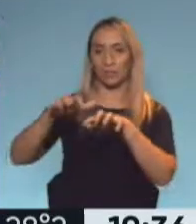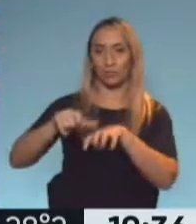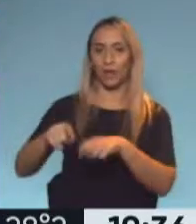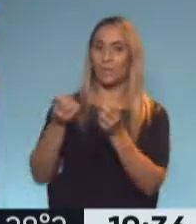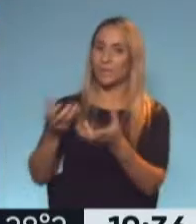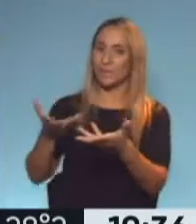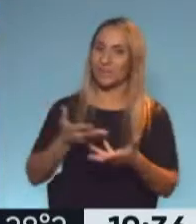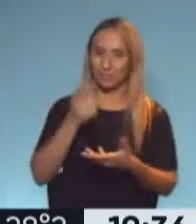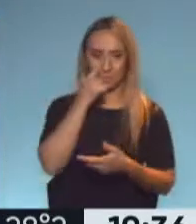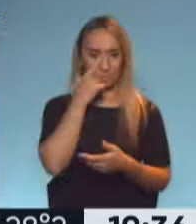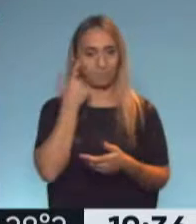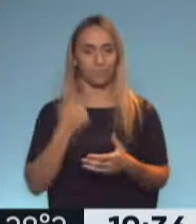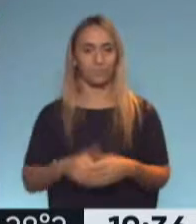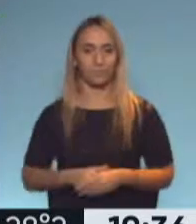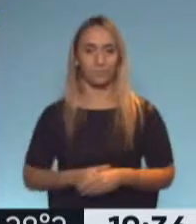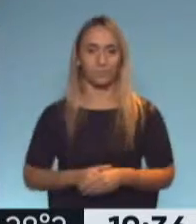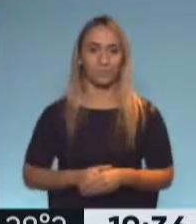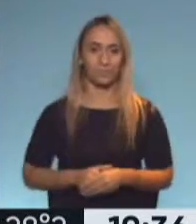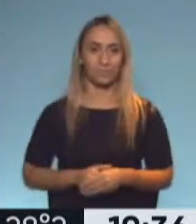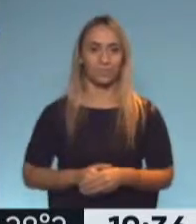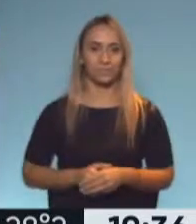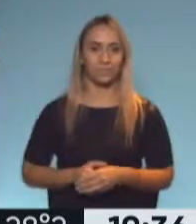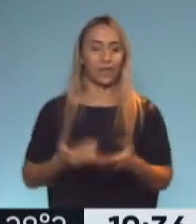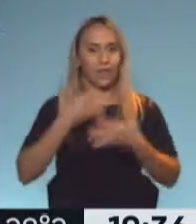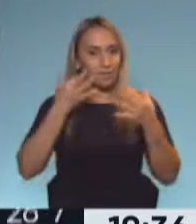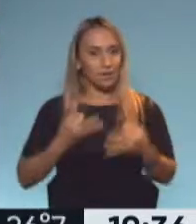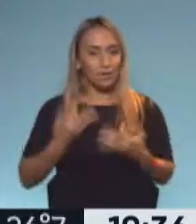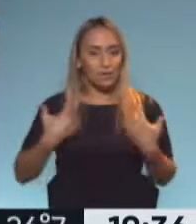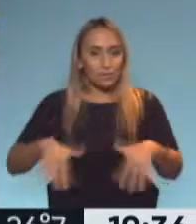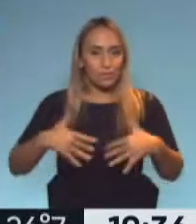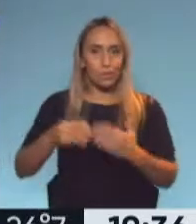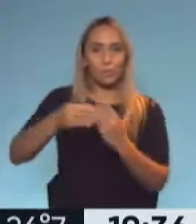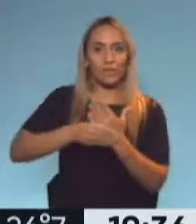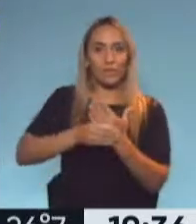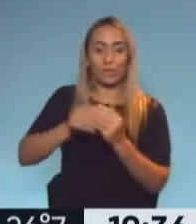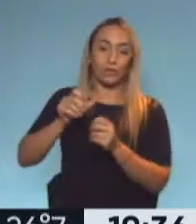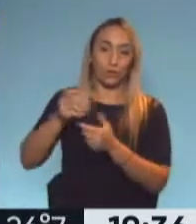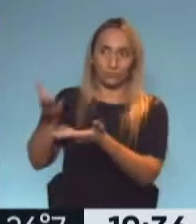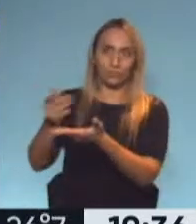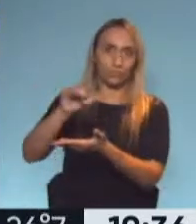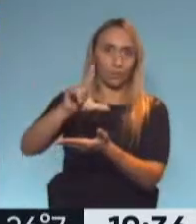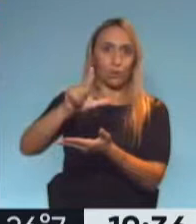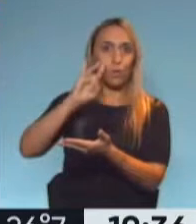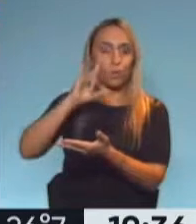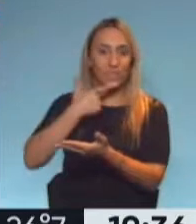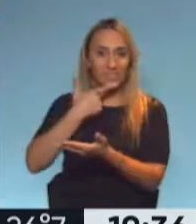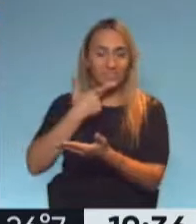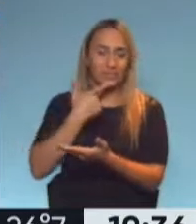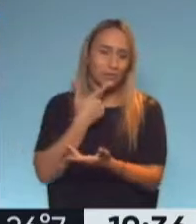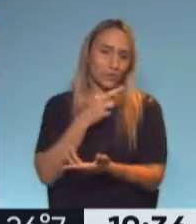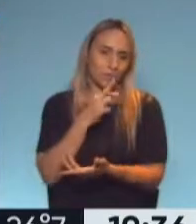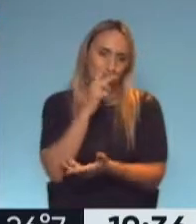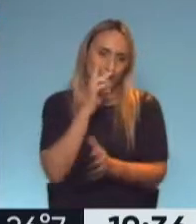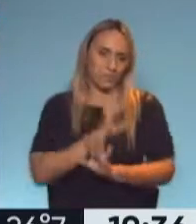Bienvenido. Gracias, Bienvenidos muy los amable. dos. Un lujo. Traerle un ministro como Luis es un verdadero lujo en una mesa que es absolutamente federal.